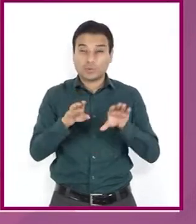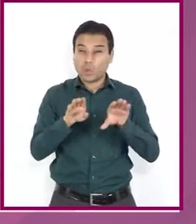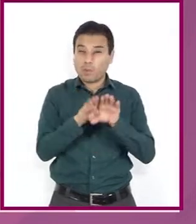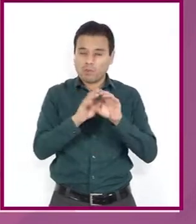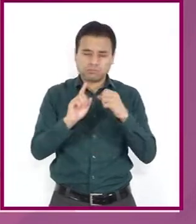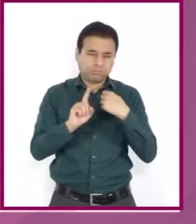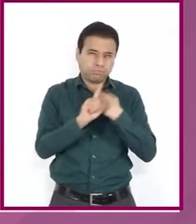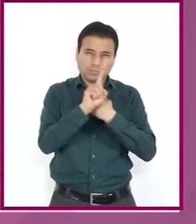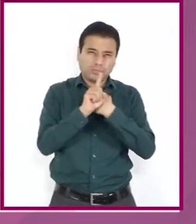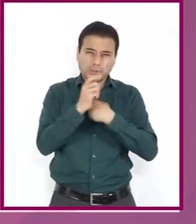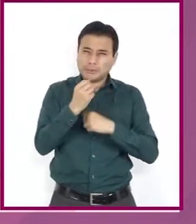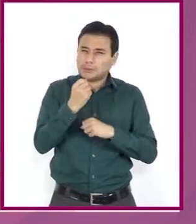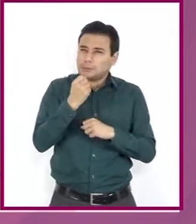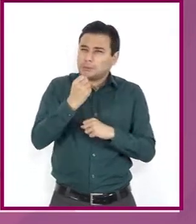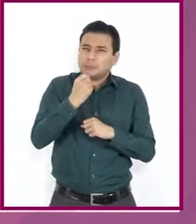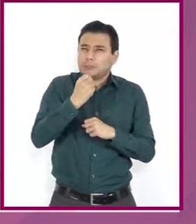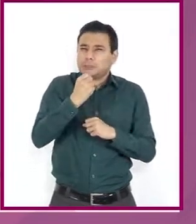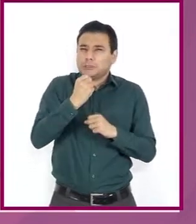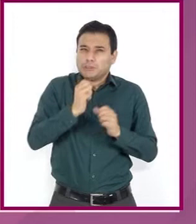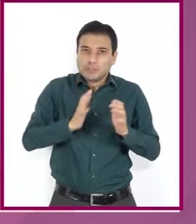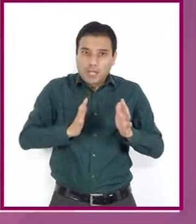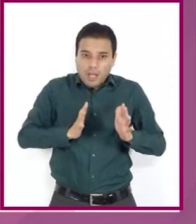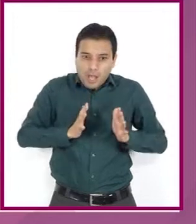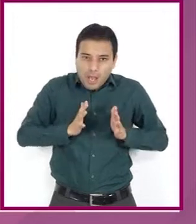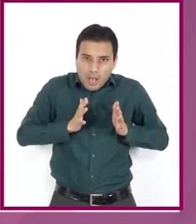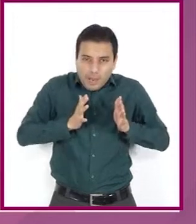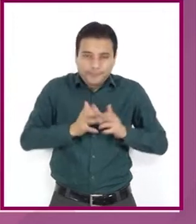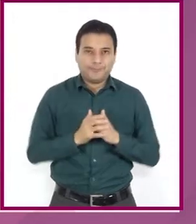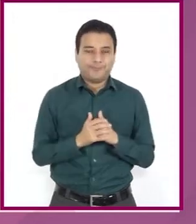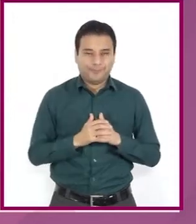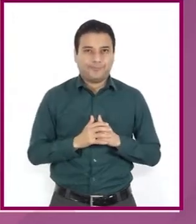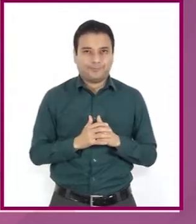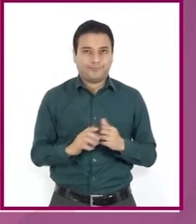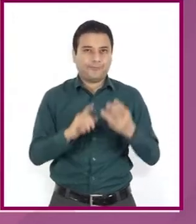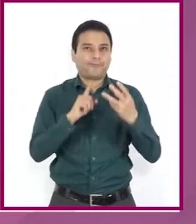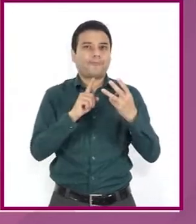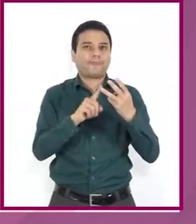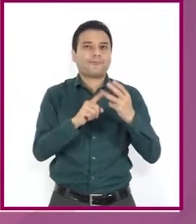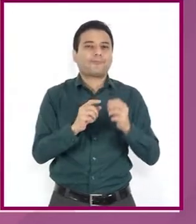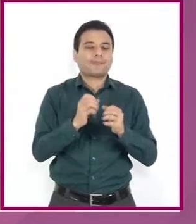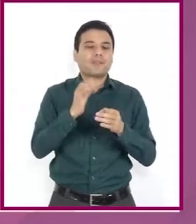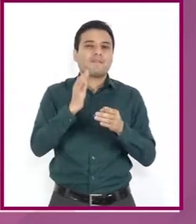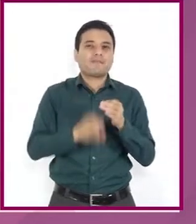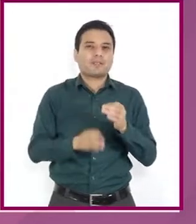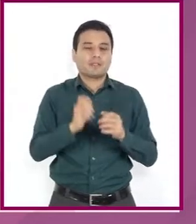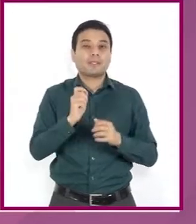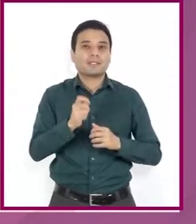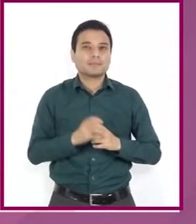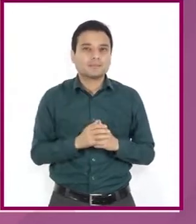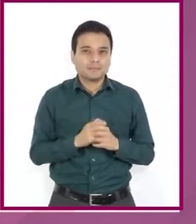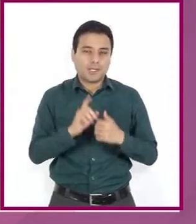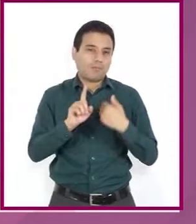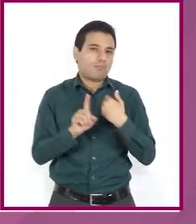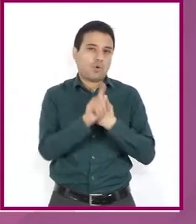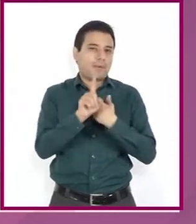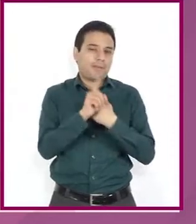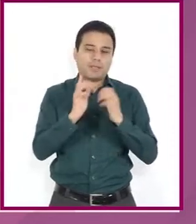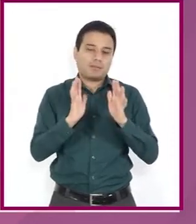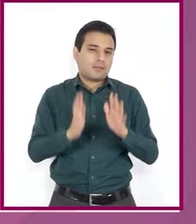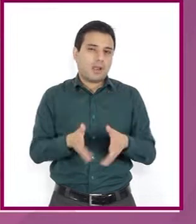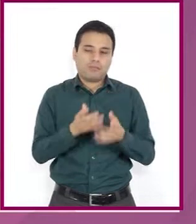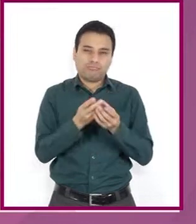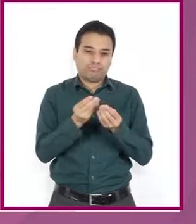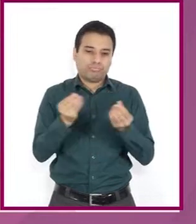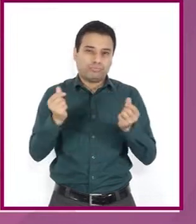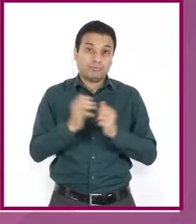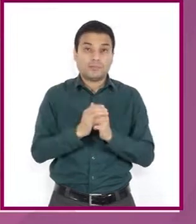tensión, previo al final de la narración. El desenlace, donde se resuelve el conflicto o